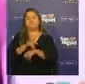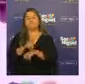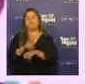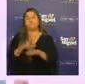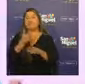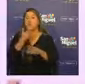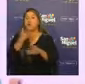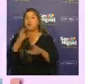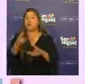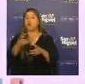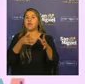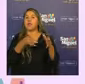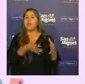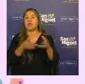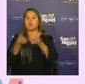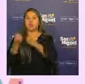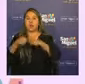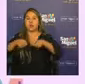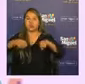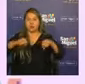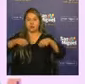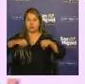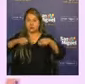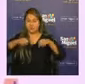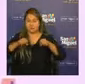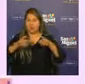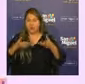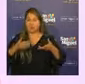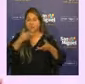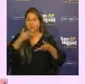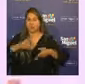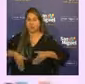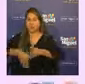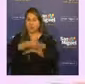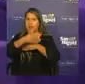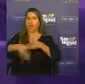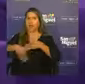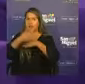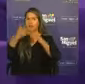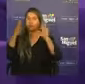además también retirar motocicletas de la calle.